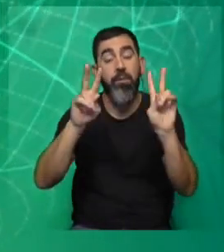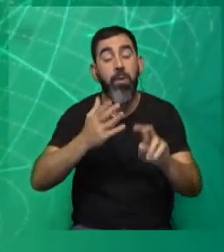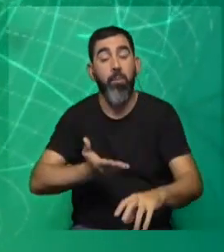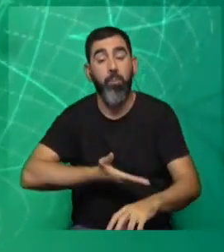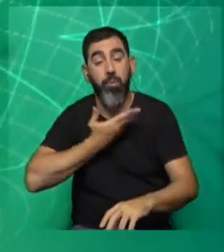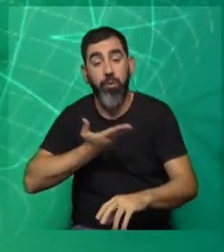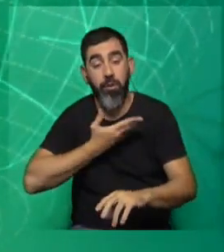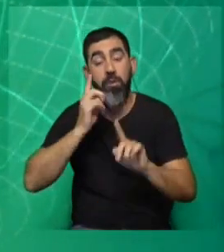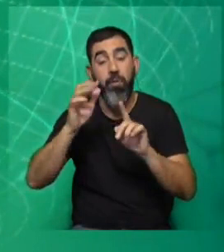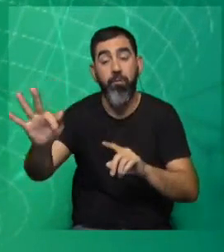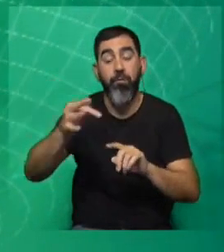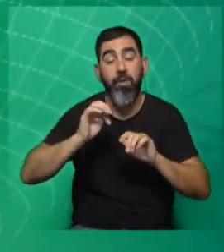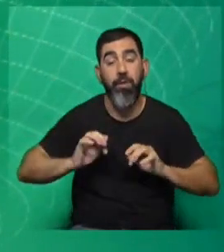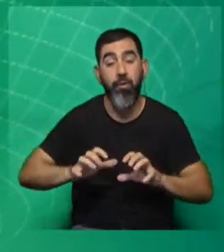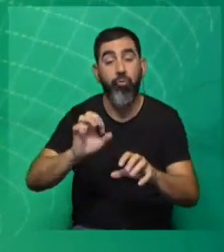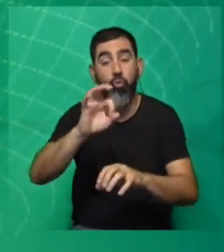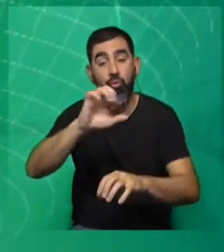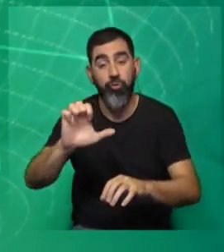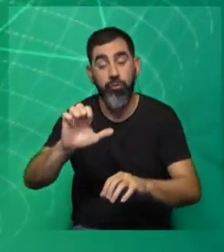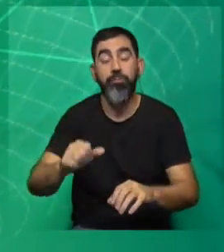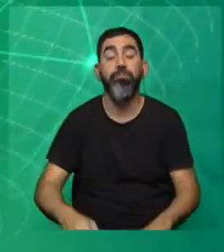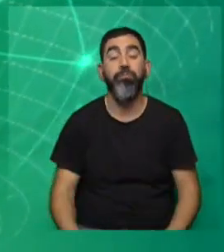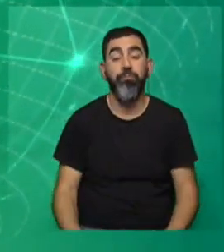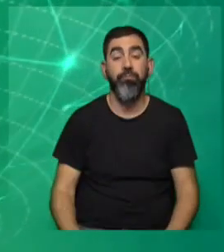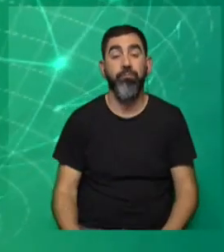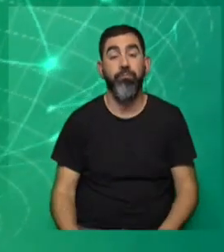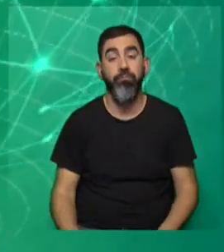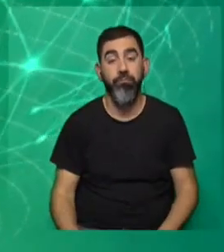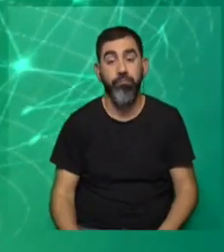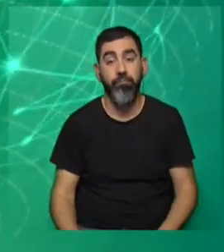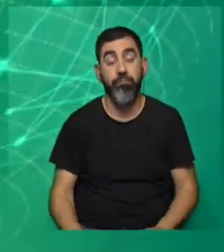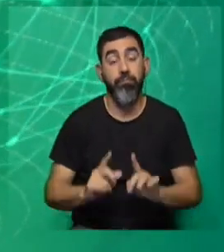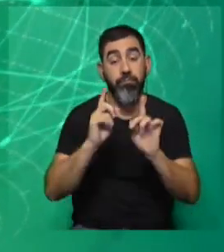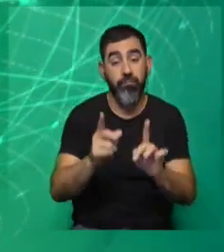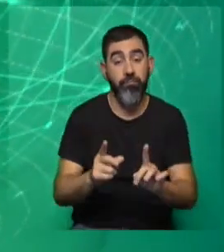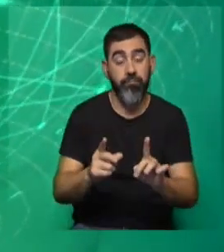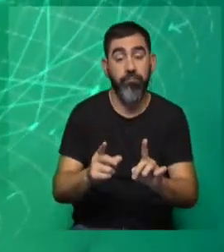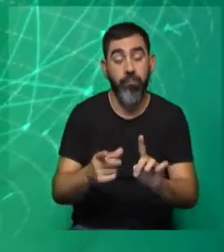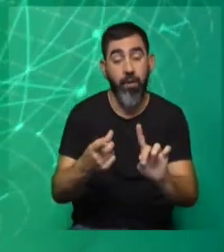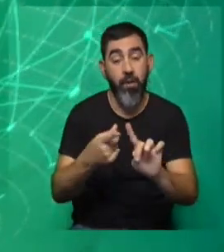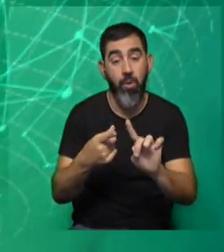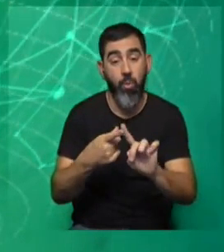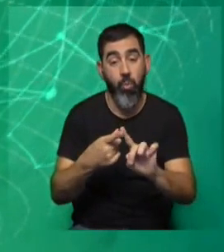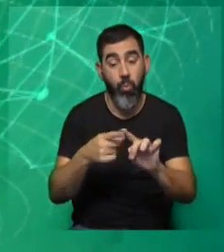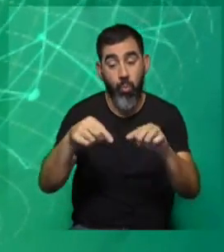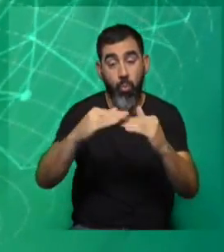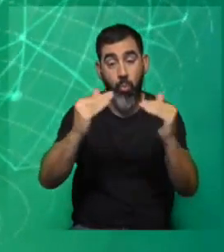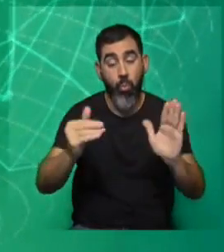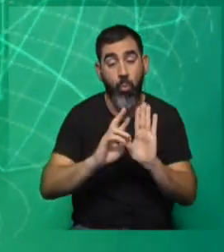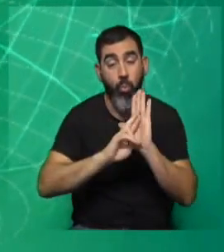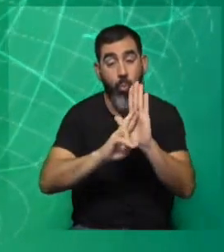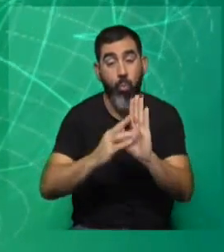y de la Federación de funcionarios de oce concretamente además se ha acordado en esta mesa nacional